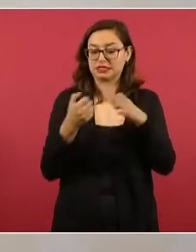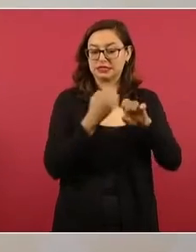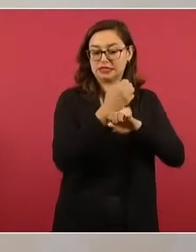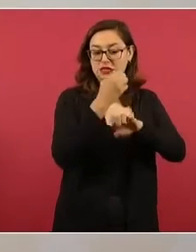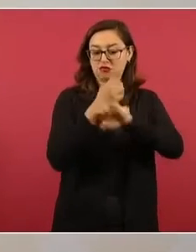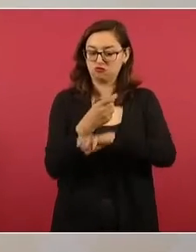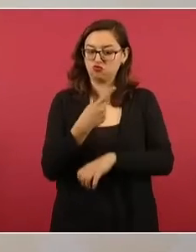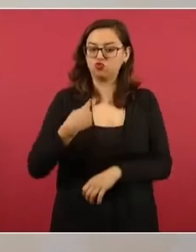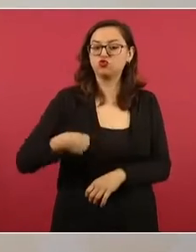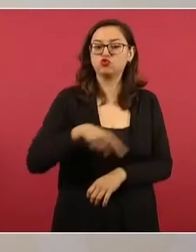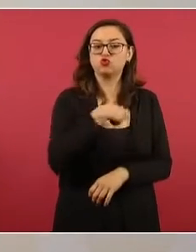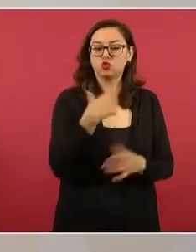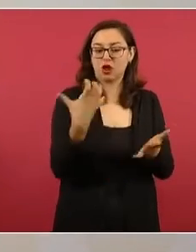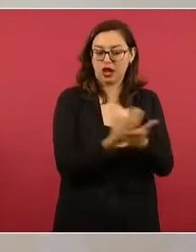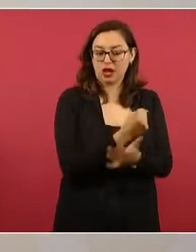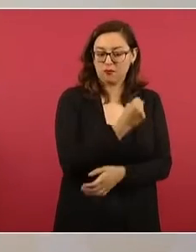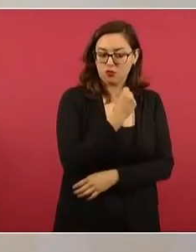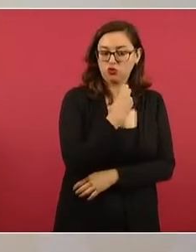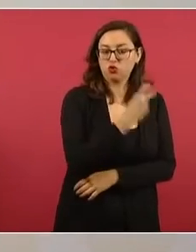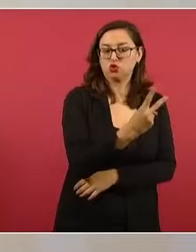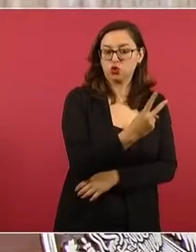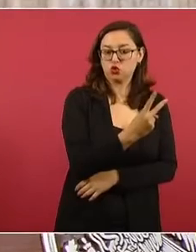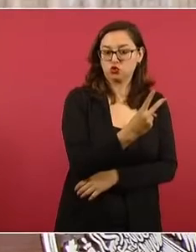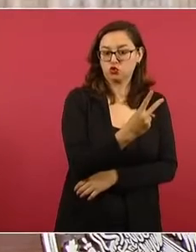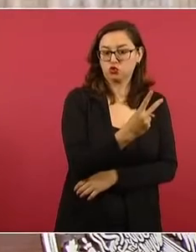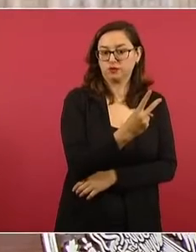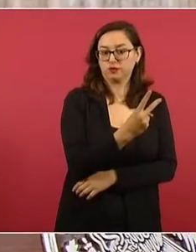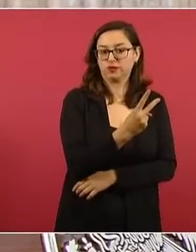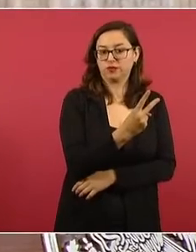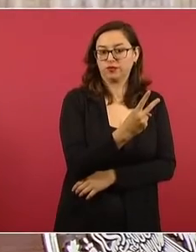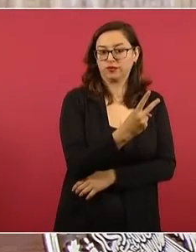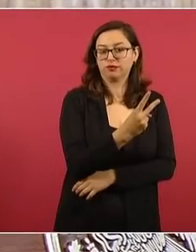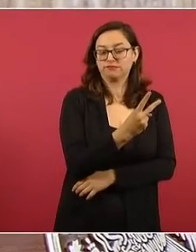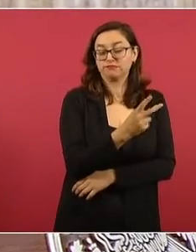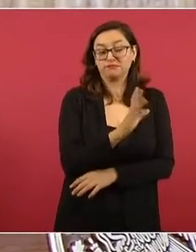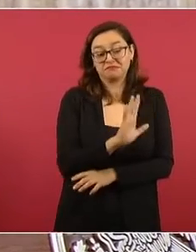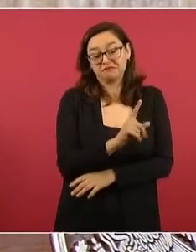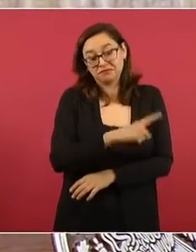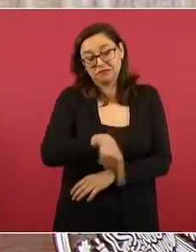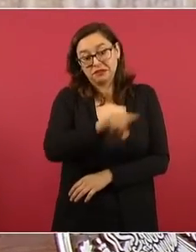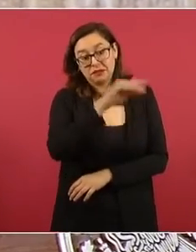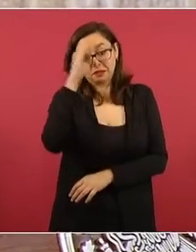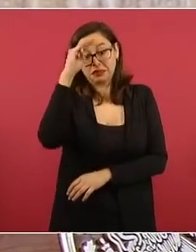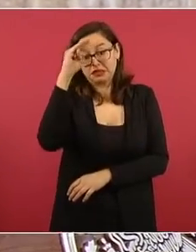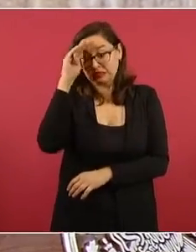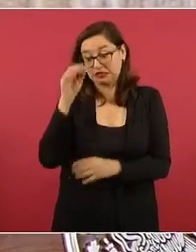pero ellos decían que nos iban a ganar las 6.